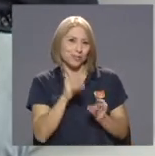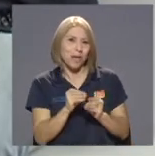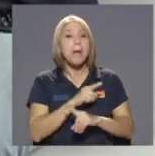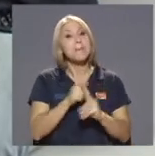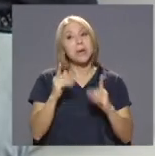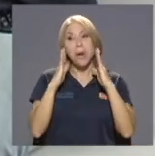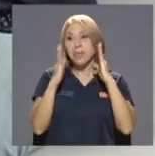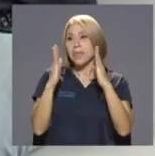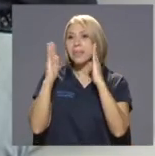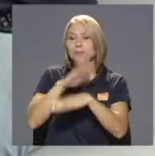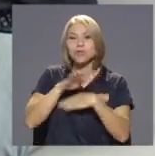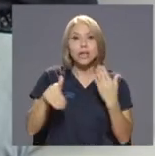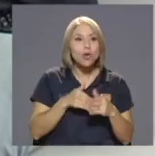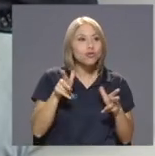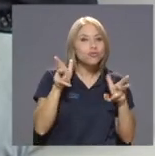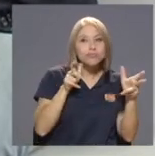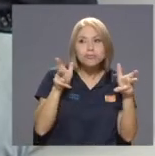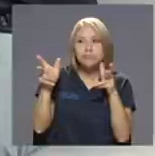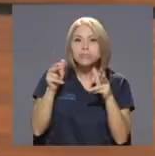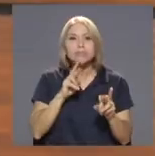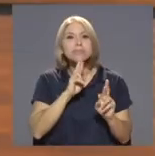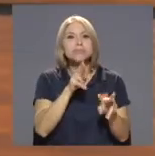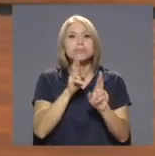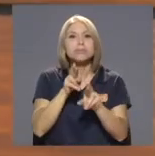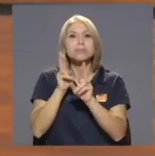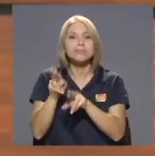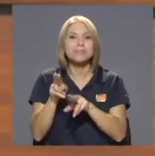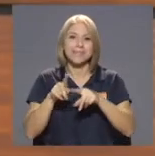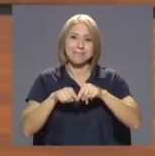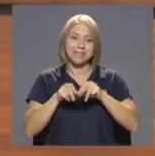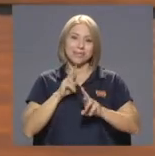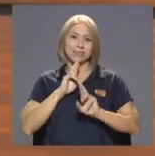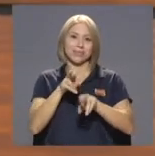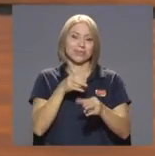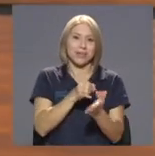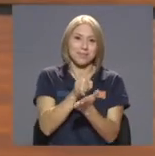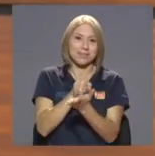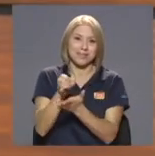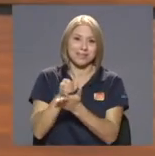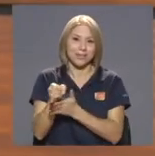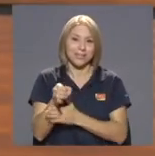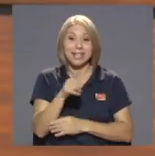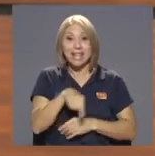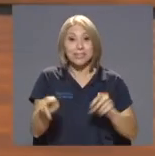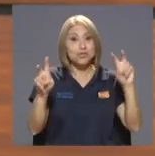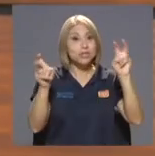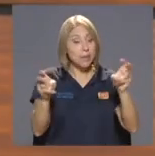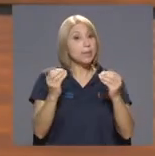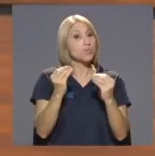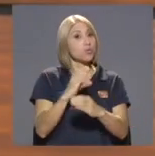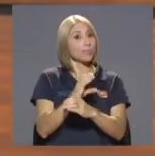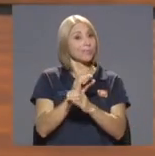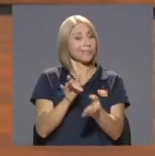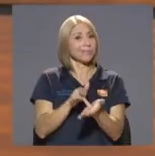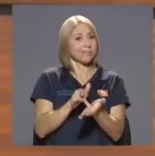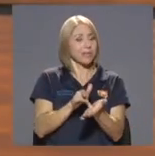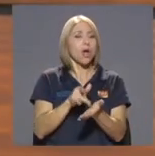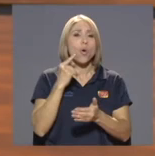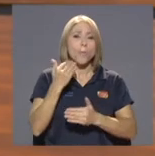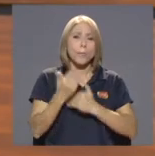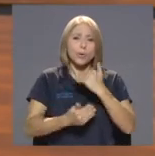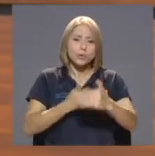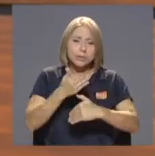todos se les escucha y a todos se les da una respuesta dependiendo del resultado de las investigaciones. Es que son temas delicados también que siguen todo un proceso